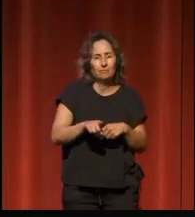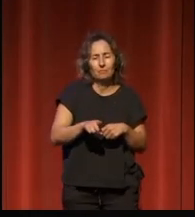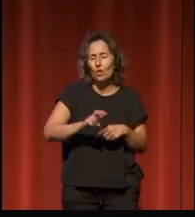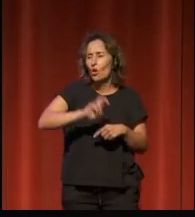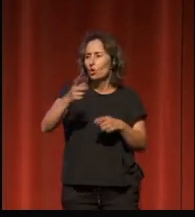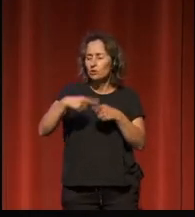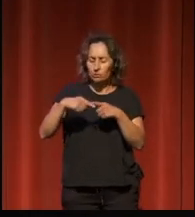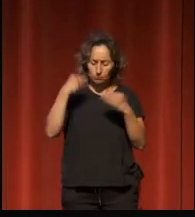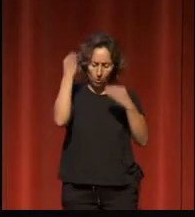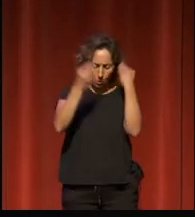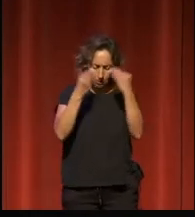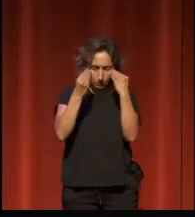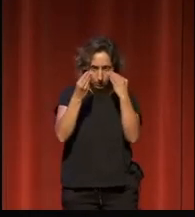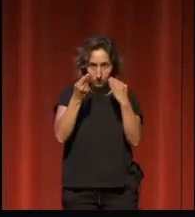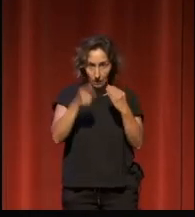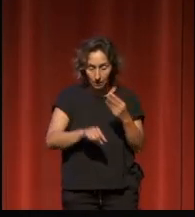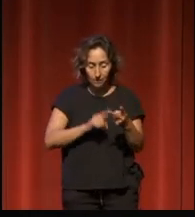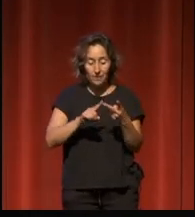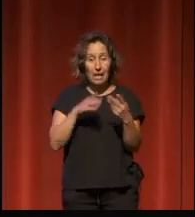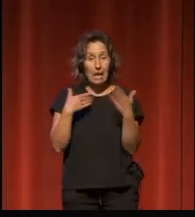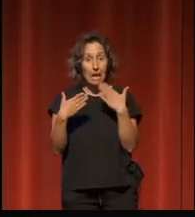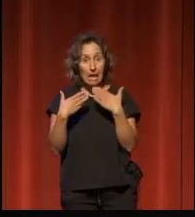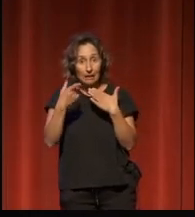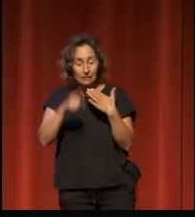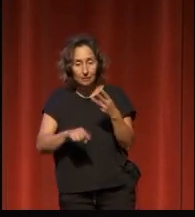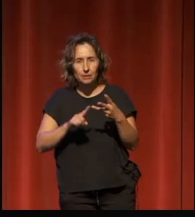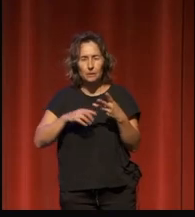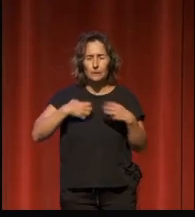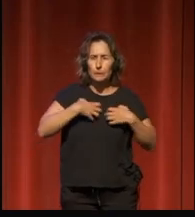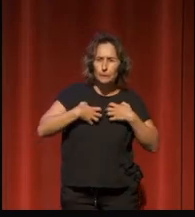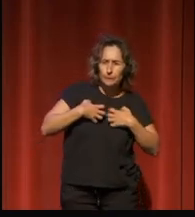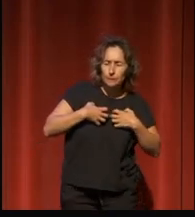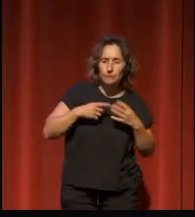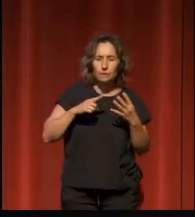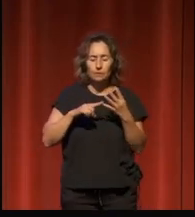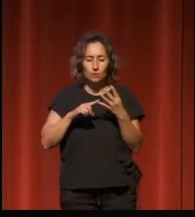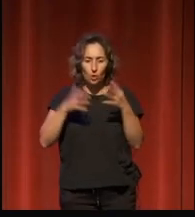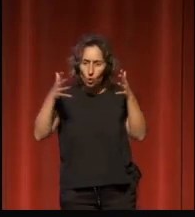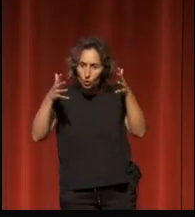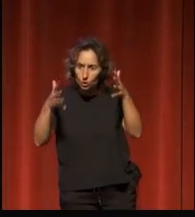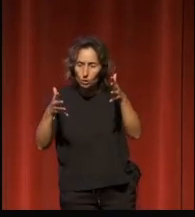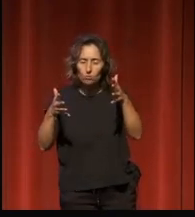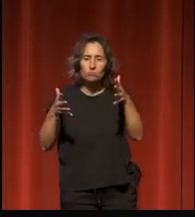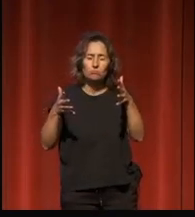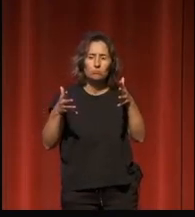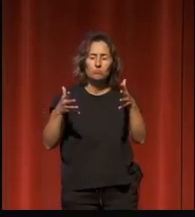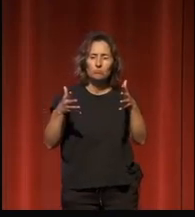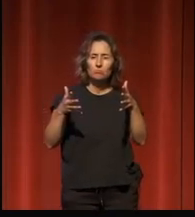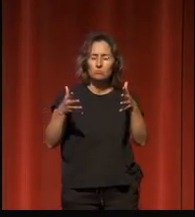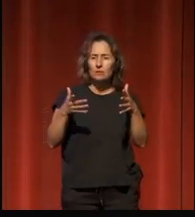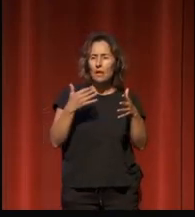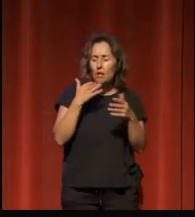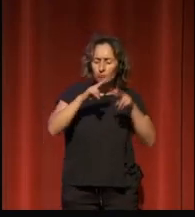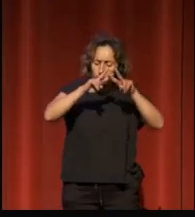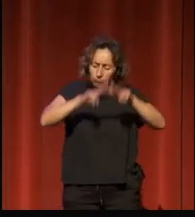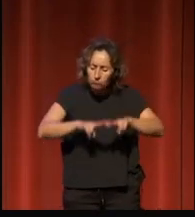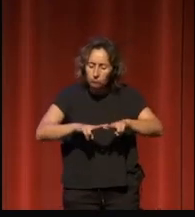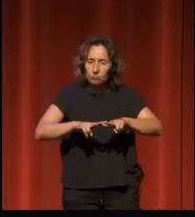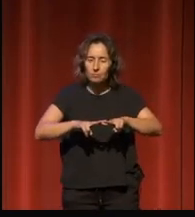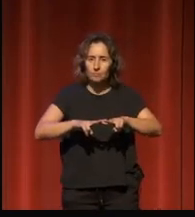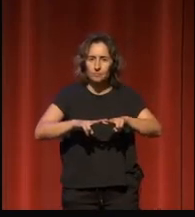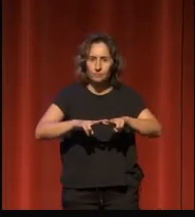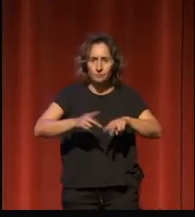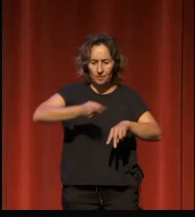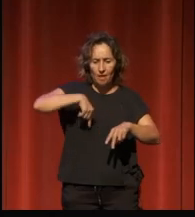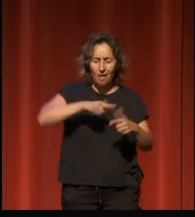cosas reflexiones compartimos conversaciones inquietudes recomendaciones consejos análisis y